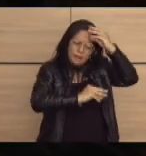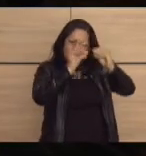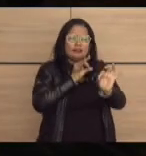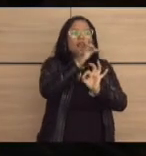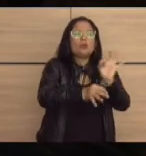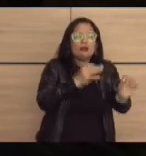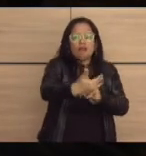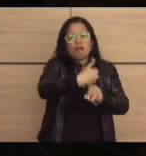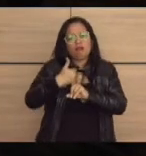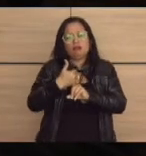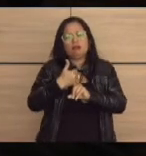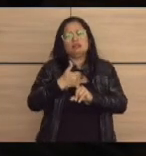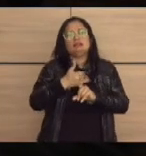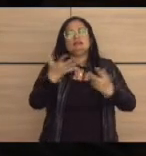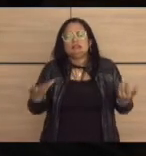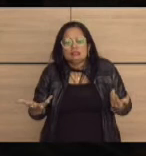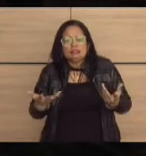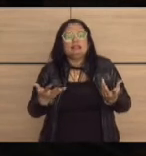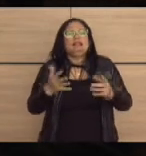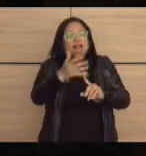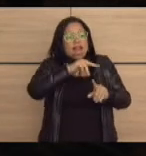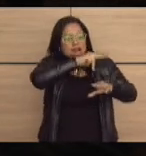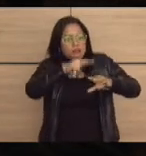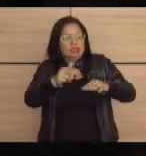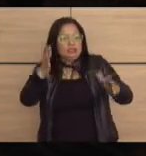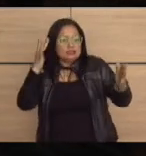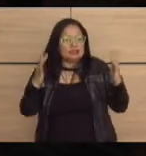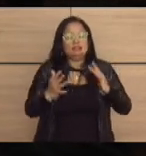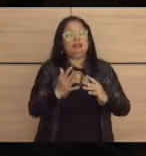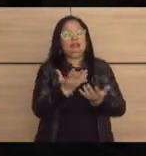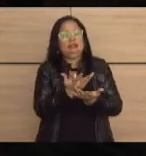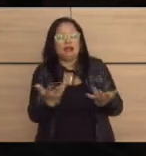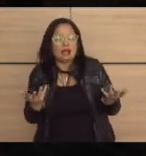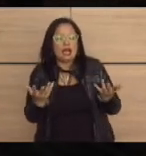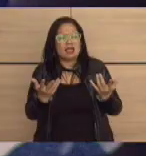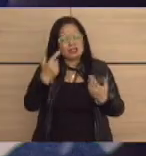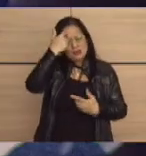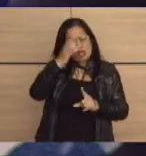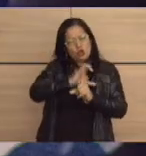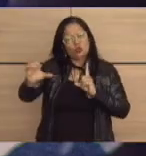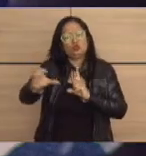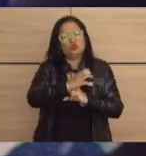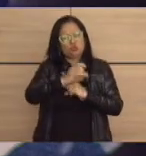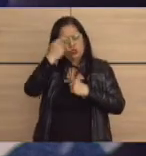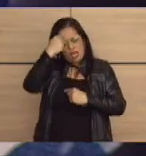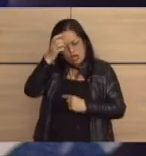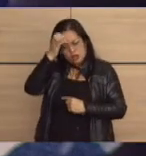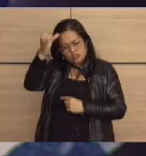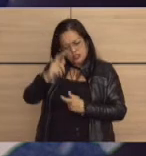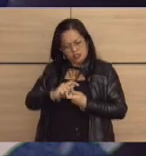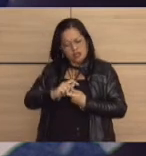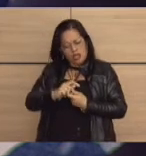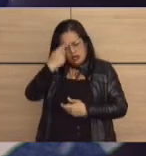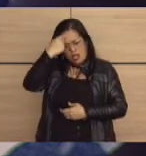eso no significa cambiar los paradigmas de nuestra cultura y de nuestra civilización, pero sí cambiar algunas de